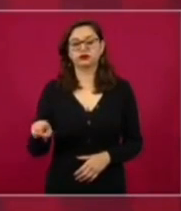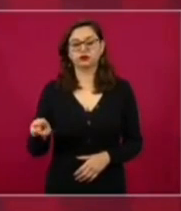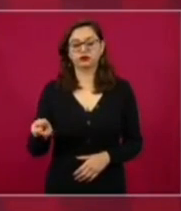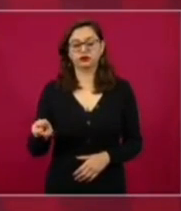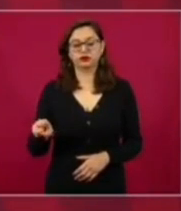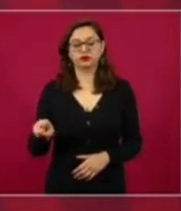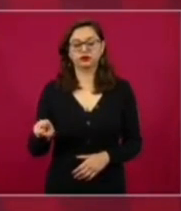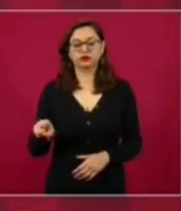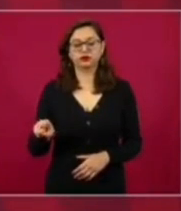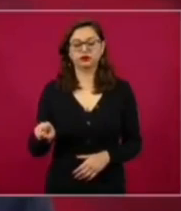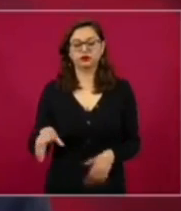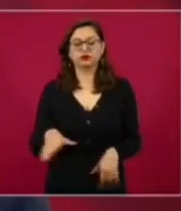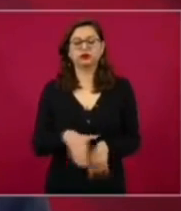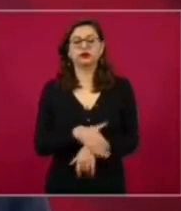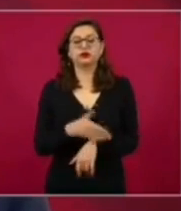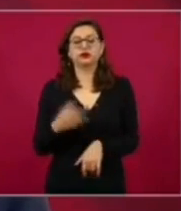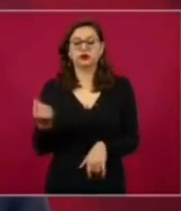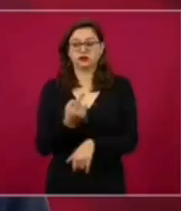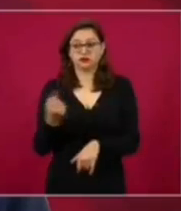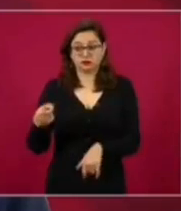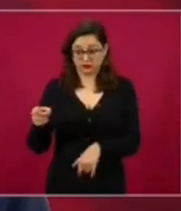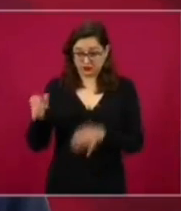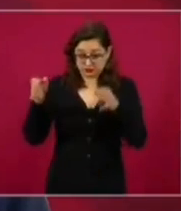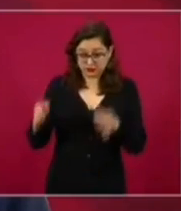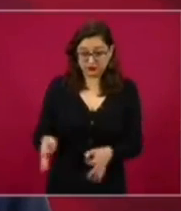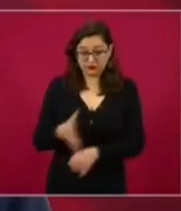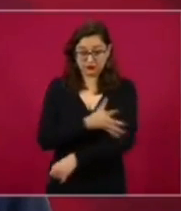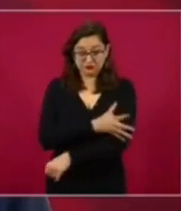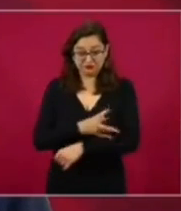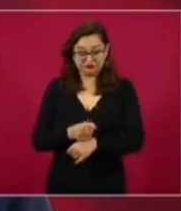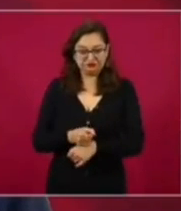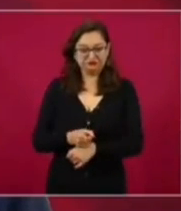porque es chueco.